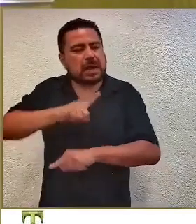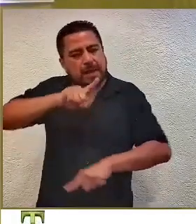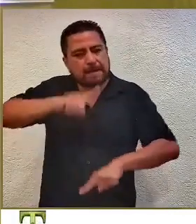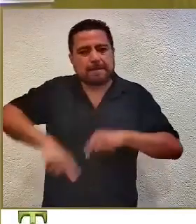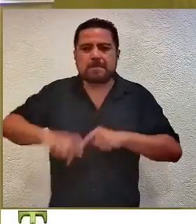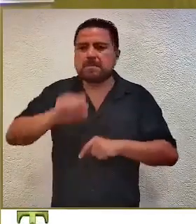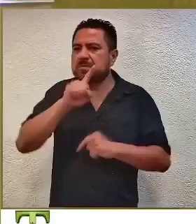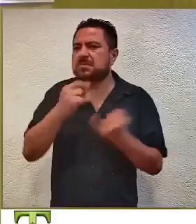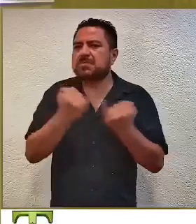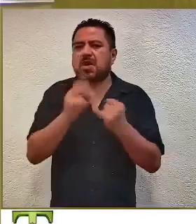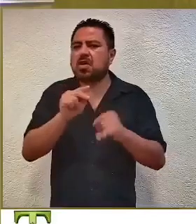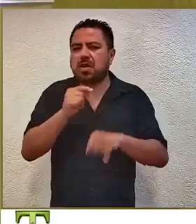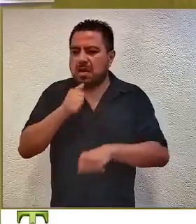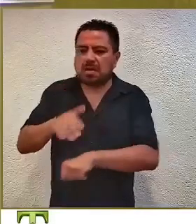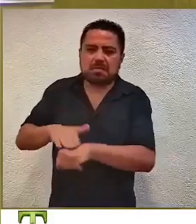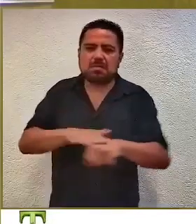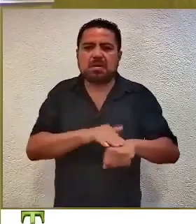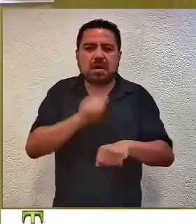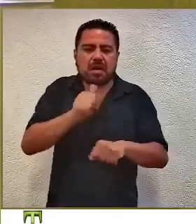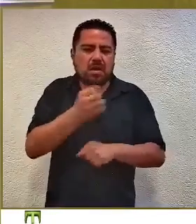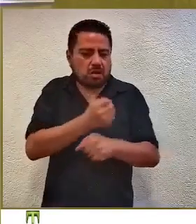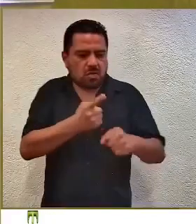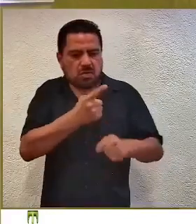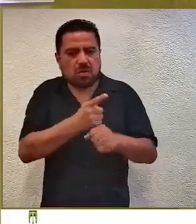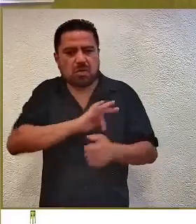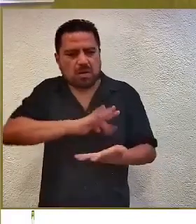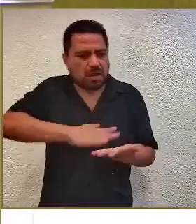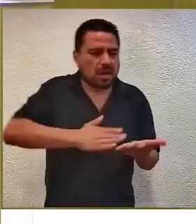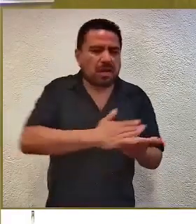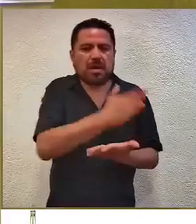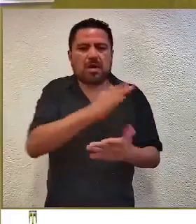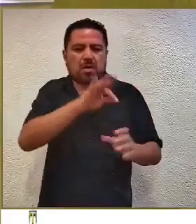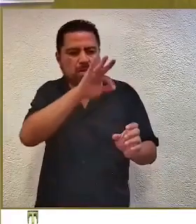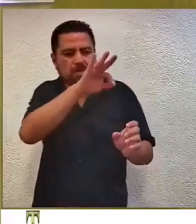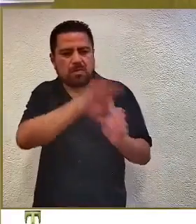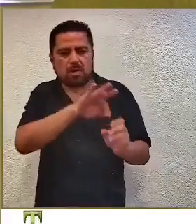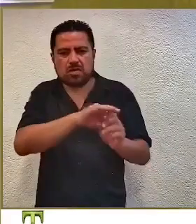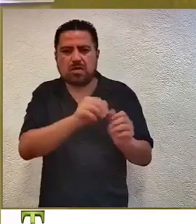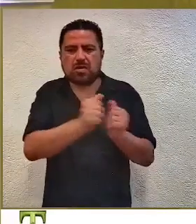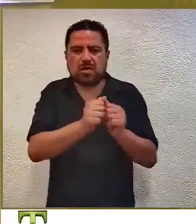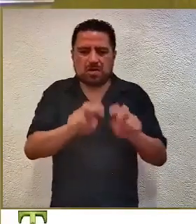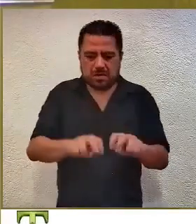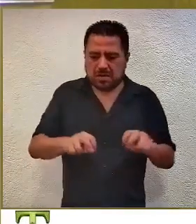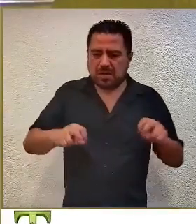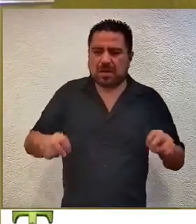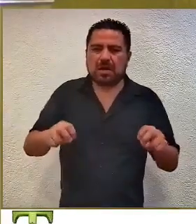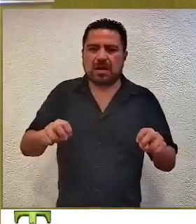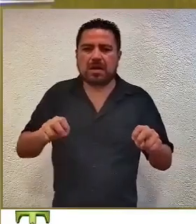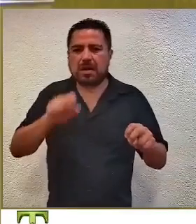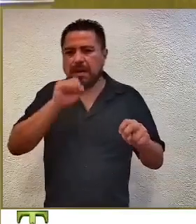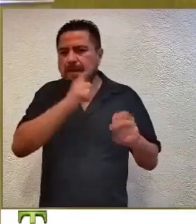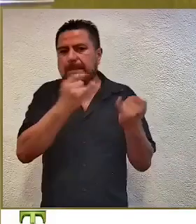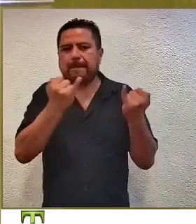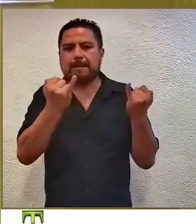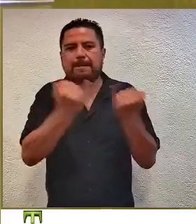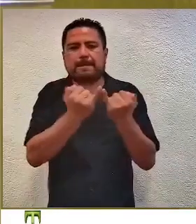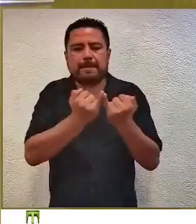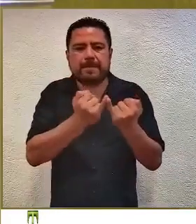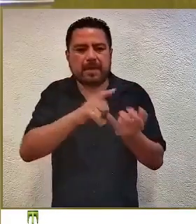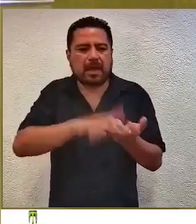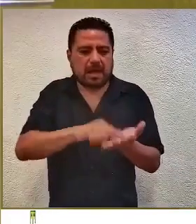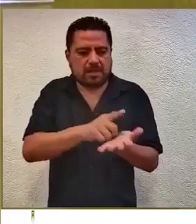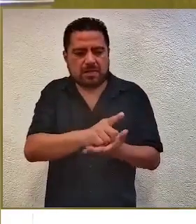por no haberlos convocado y no haber tenido la oportunidad de acudir a ejercer su voto en la sesión donde se redujo la remuneración a la que tienen